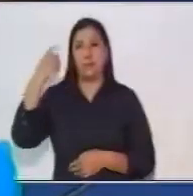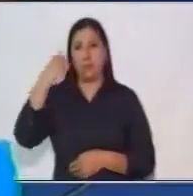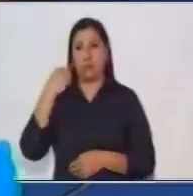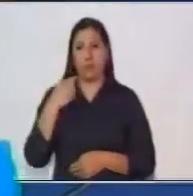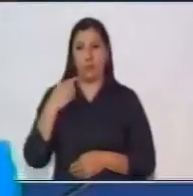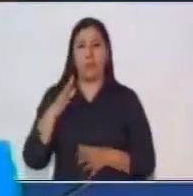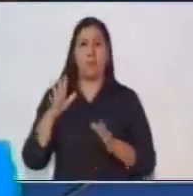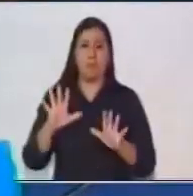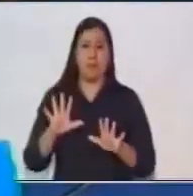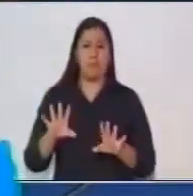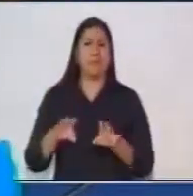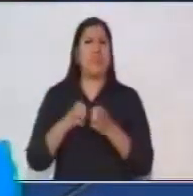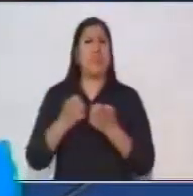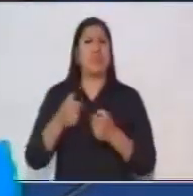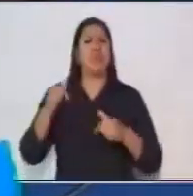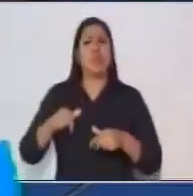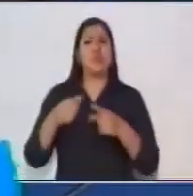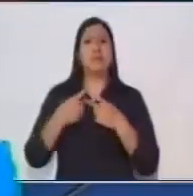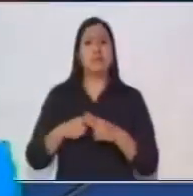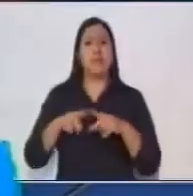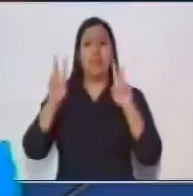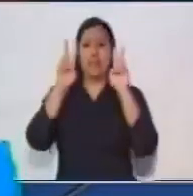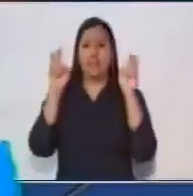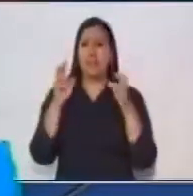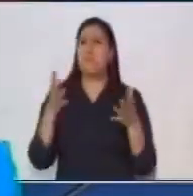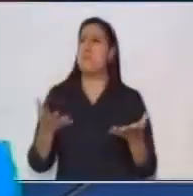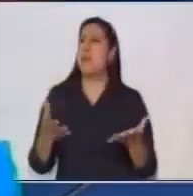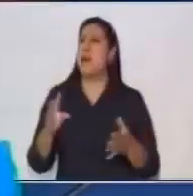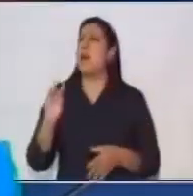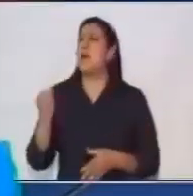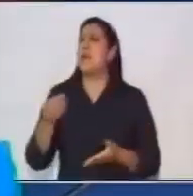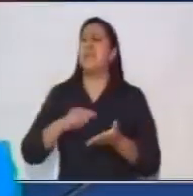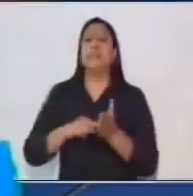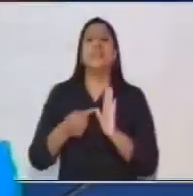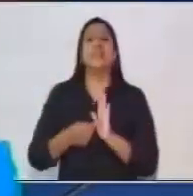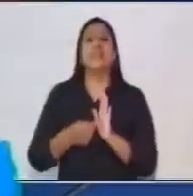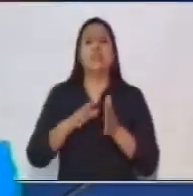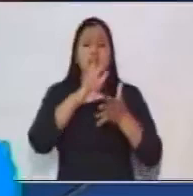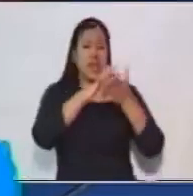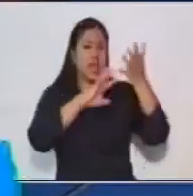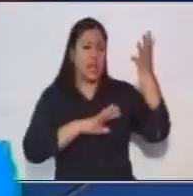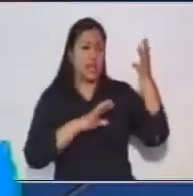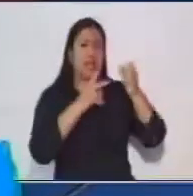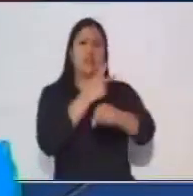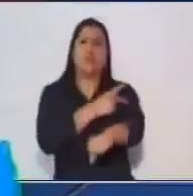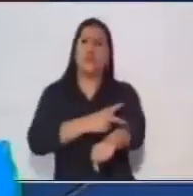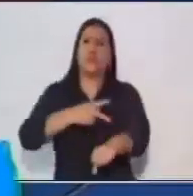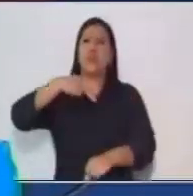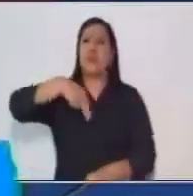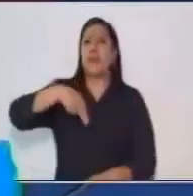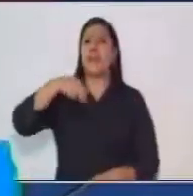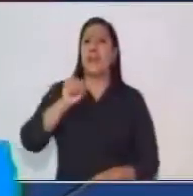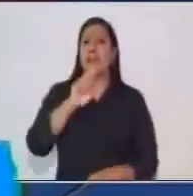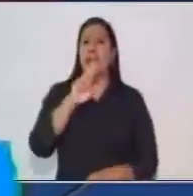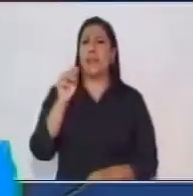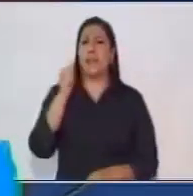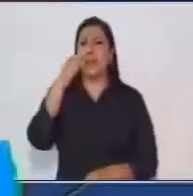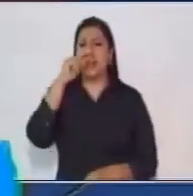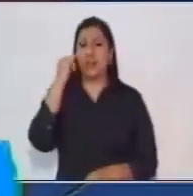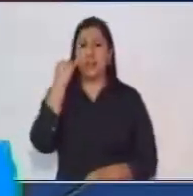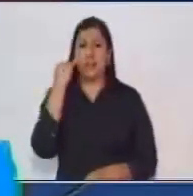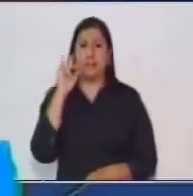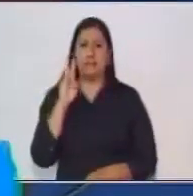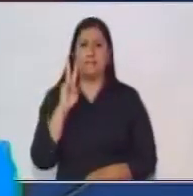texto narrativo. ¿Pero qué es un texto narrativo? ¿Alguien sabe? ¿Alguien se recuerda qué es un texto narrativo? Bueno, el texto